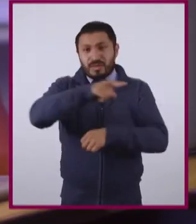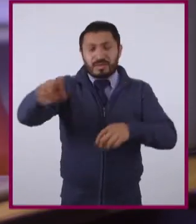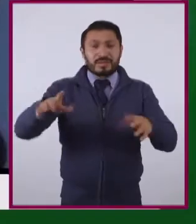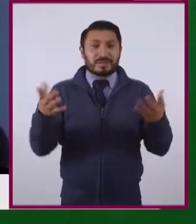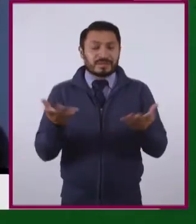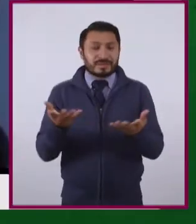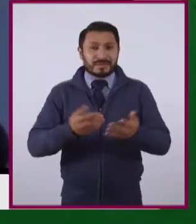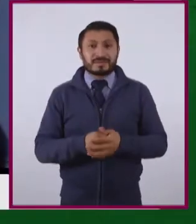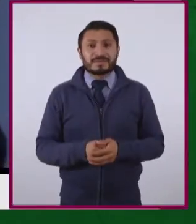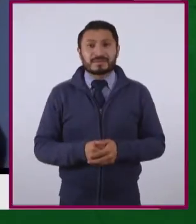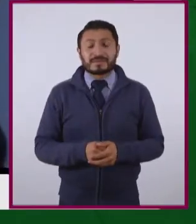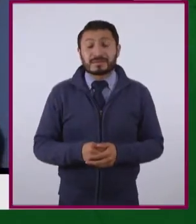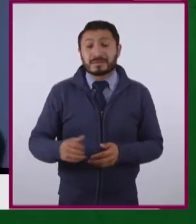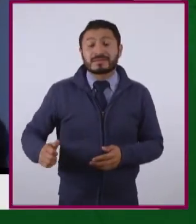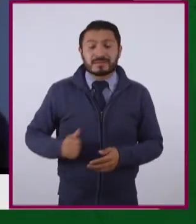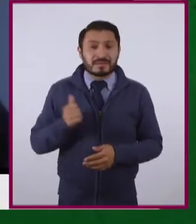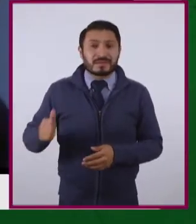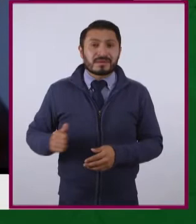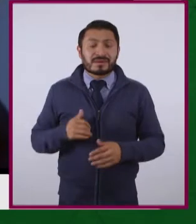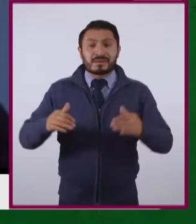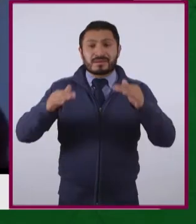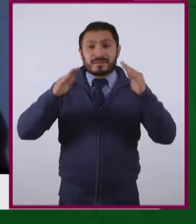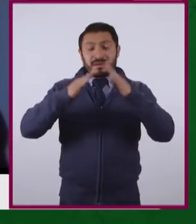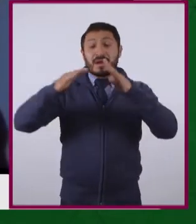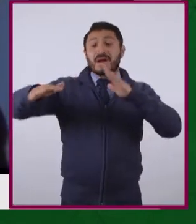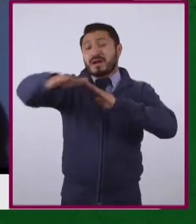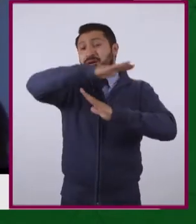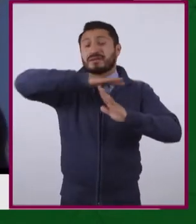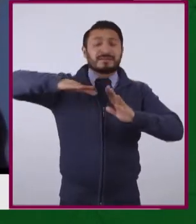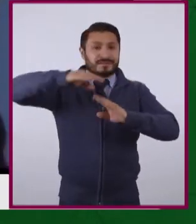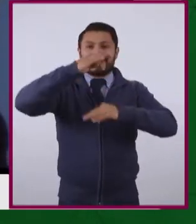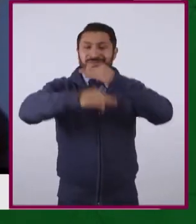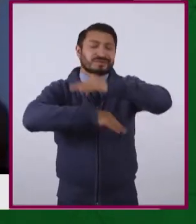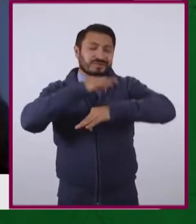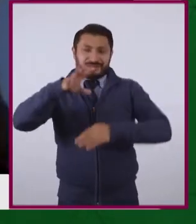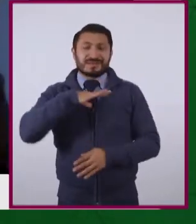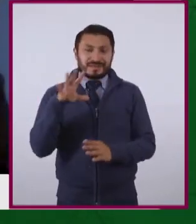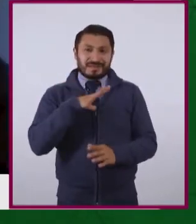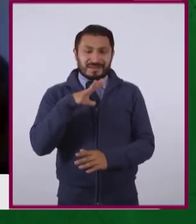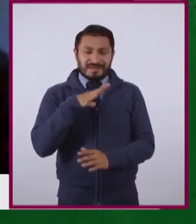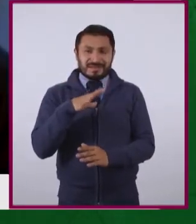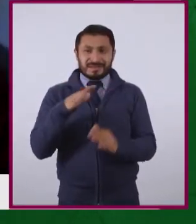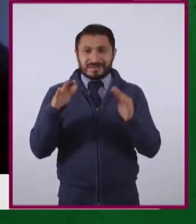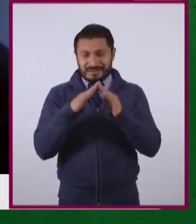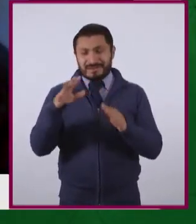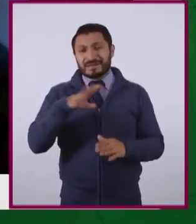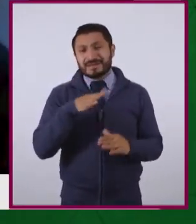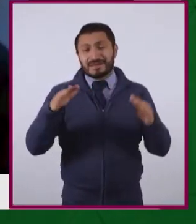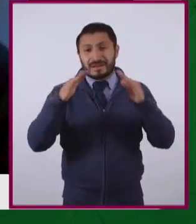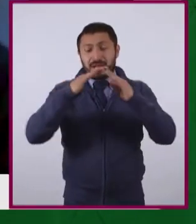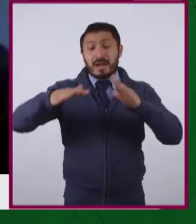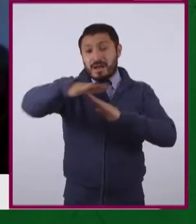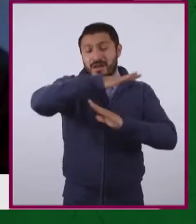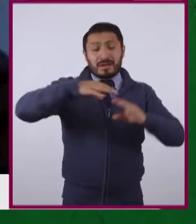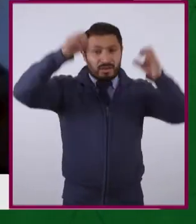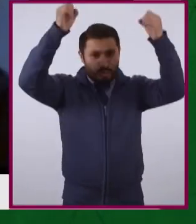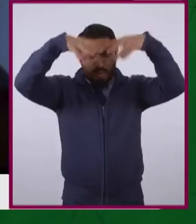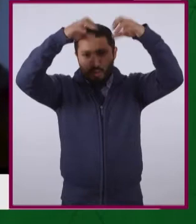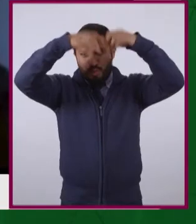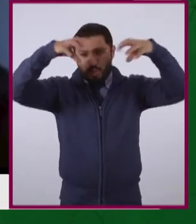desarrollaron? Aprovechamos el techo, que básicamente todas las casas tienen un techo. Todo el agua que cae